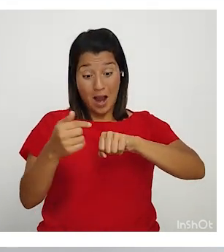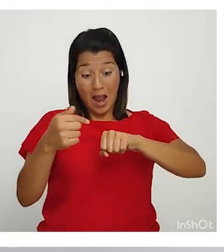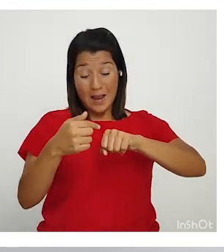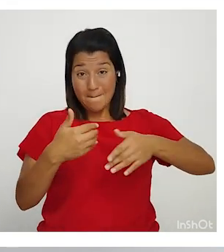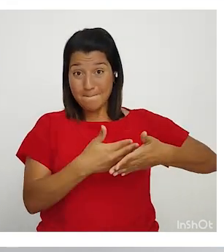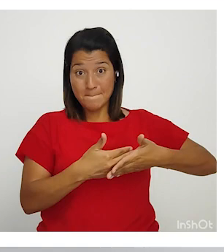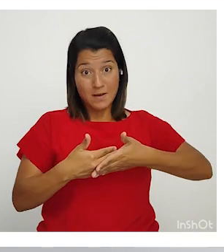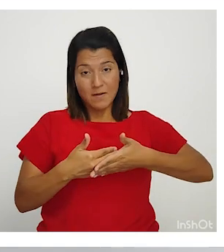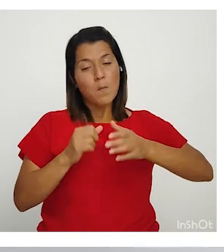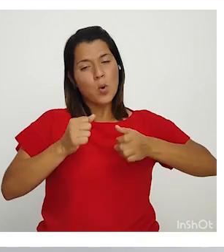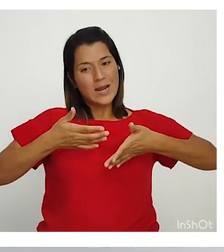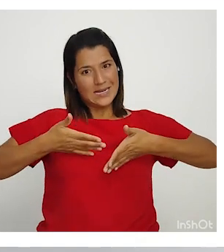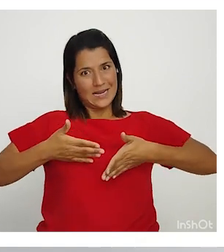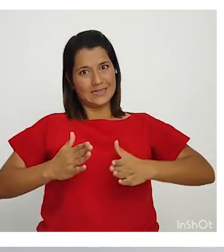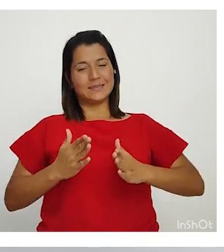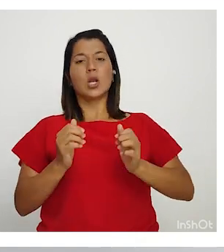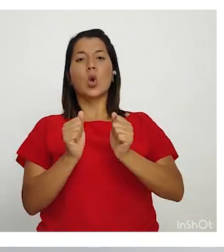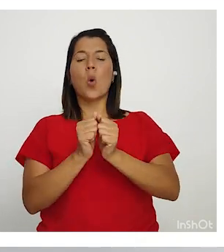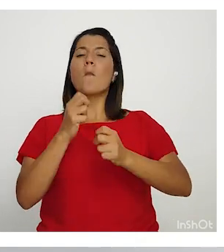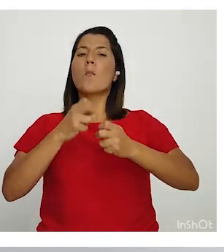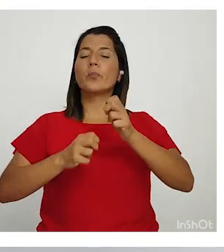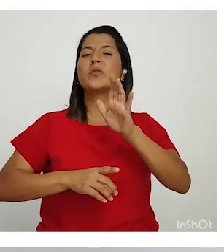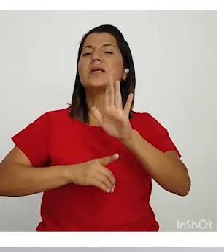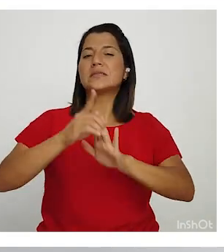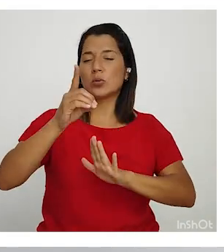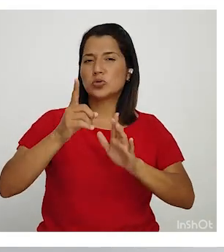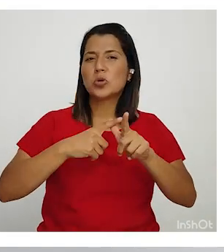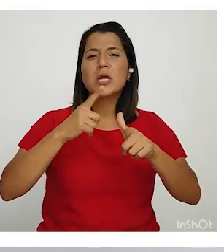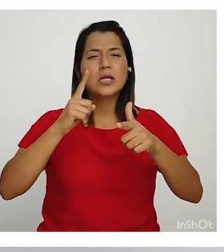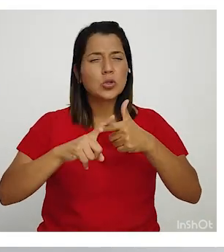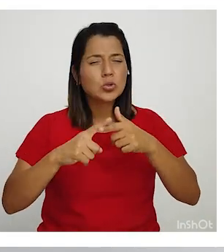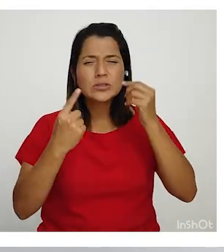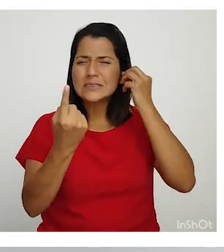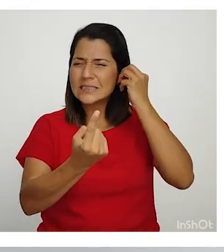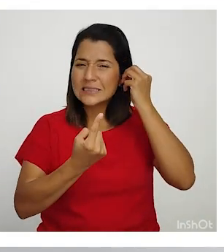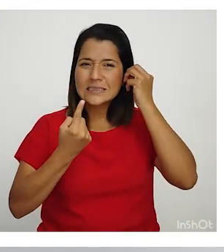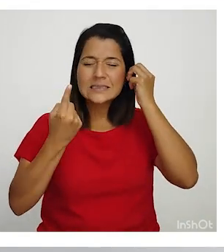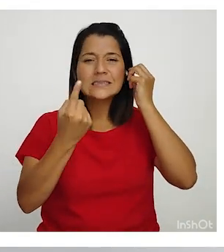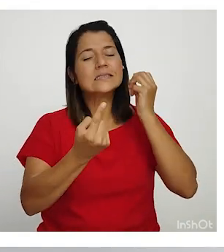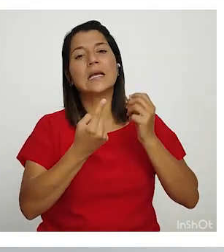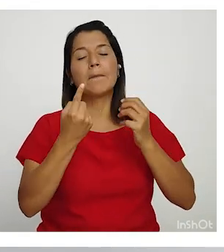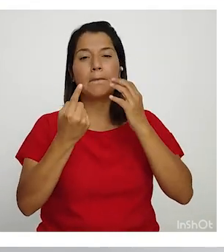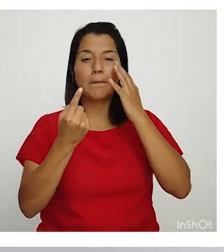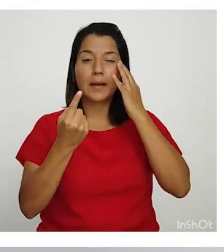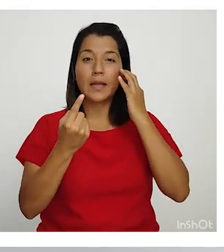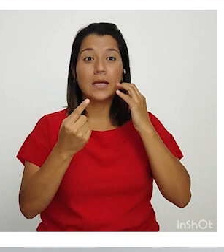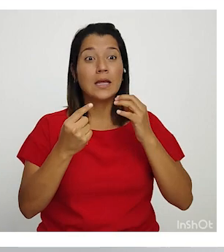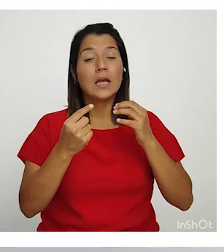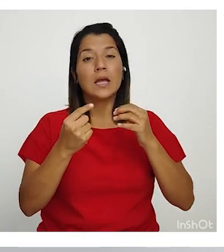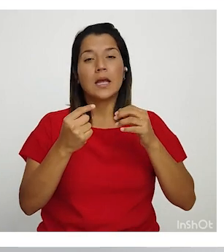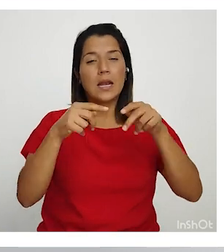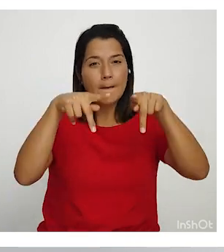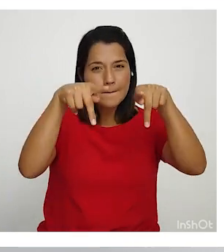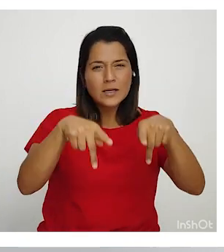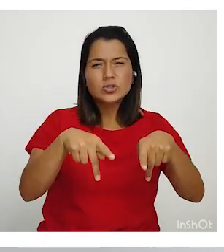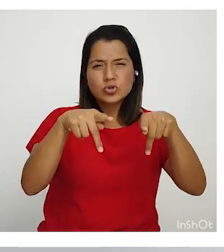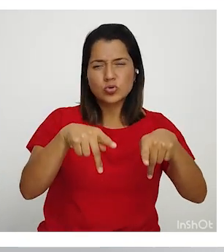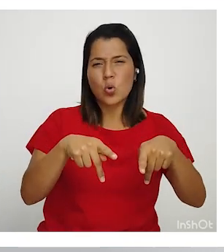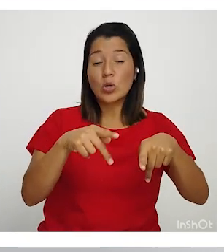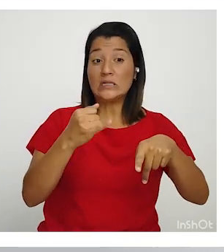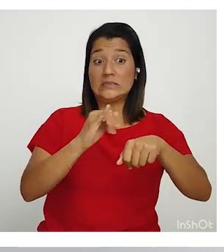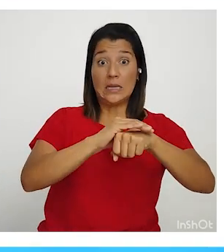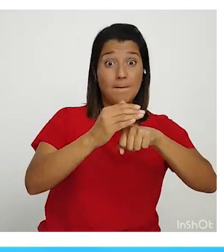la presencia de cualquier síntoma en el estado en que la persona se encuentre, ya sea en un estado de embarazo o no, que